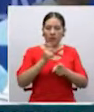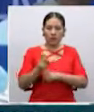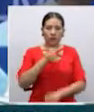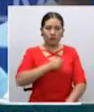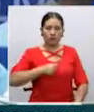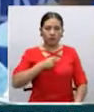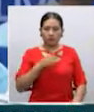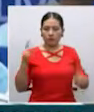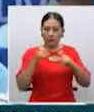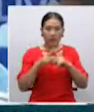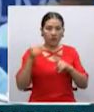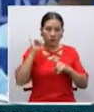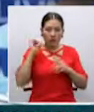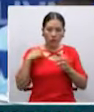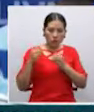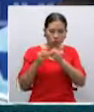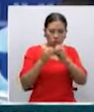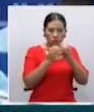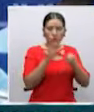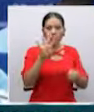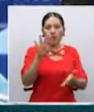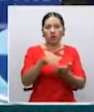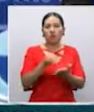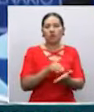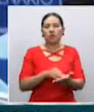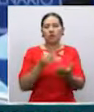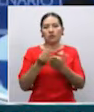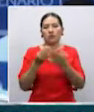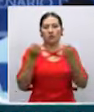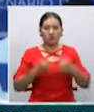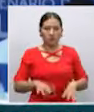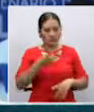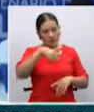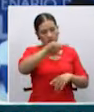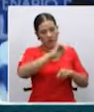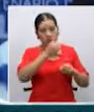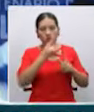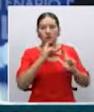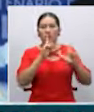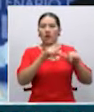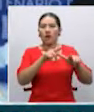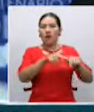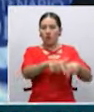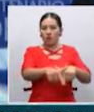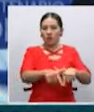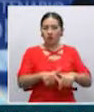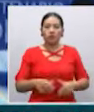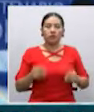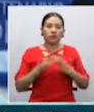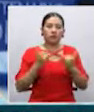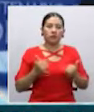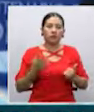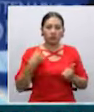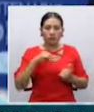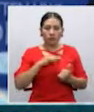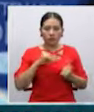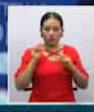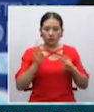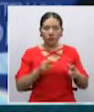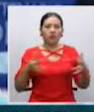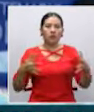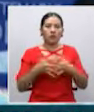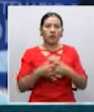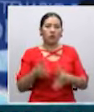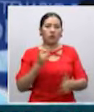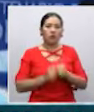millones hasta el día de ayer de bolivianos solamente en el sector del lago Titicaca, ¿no? Y hablaremos de un bloqueo sobre